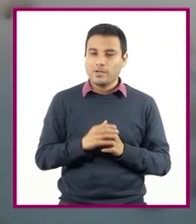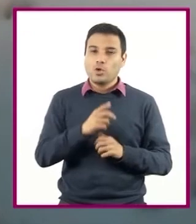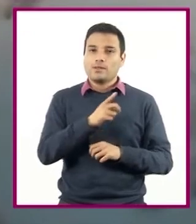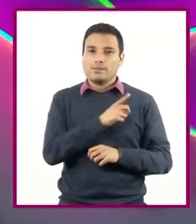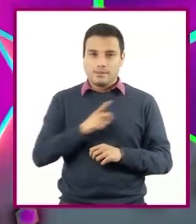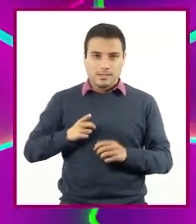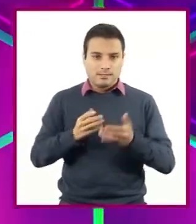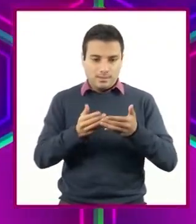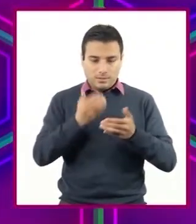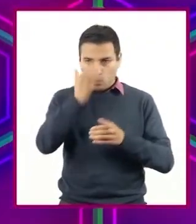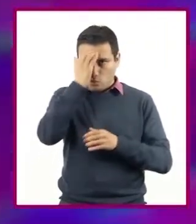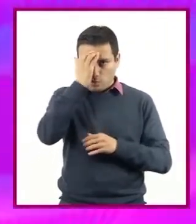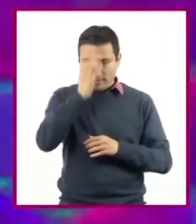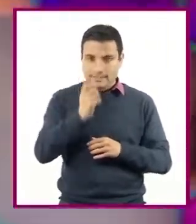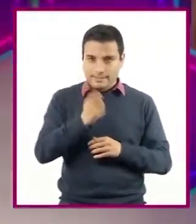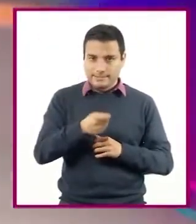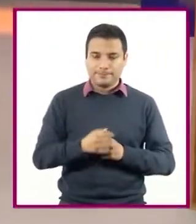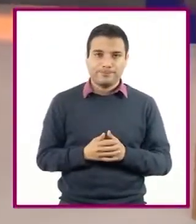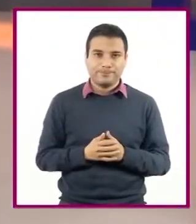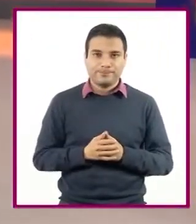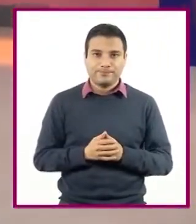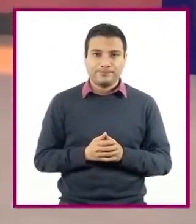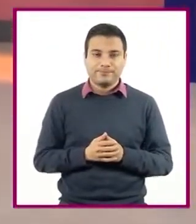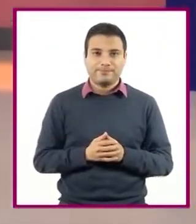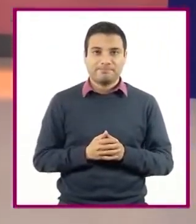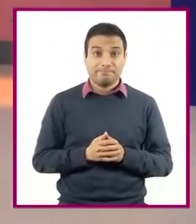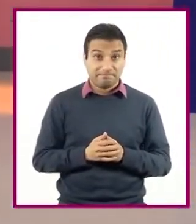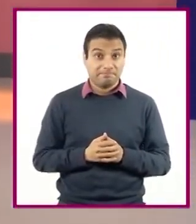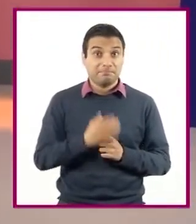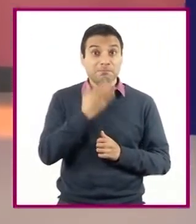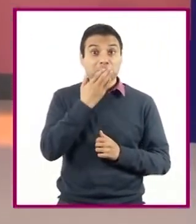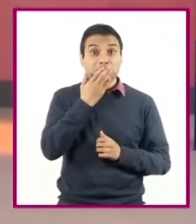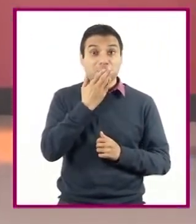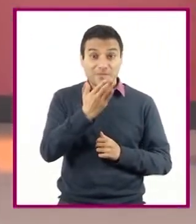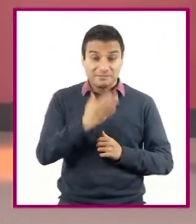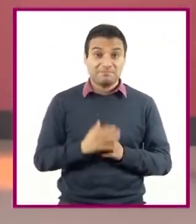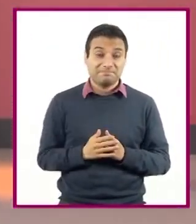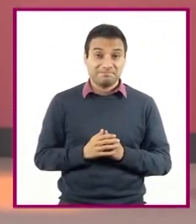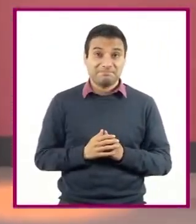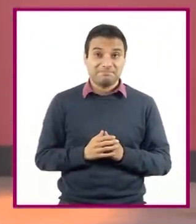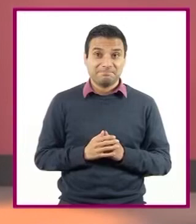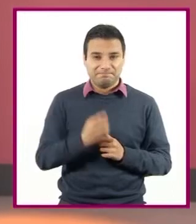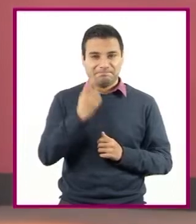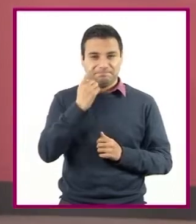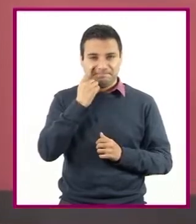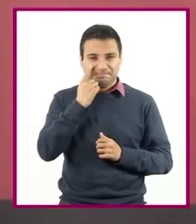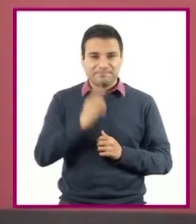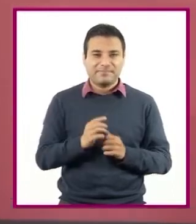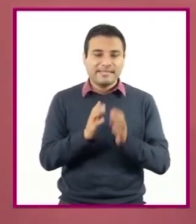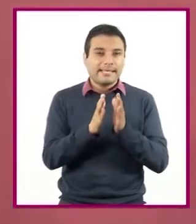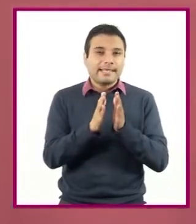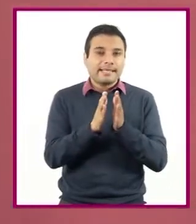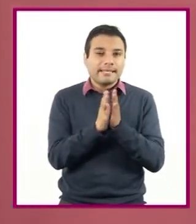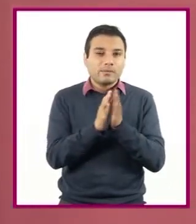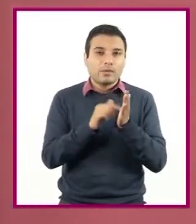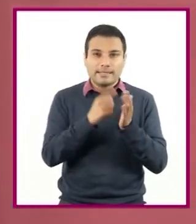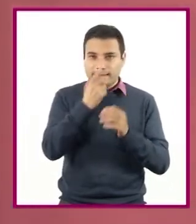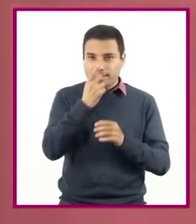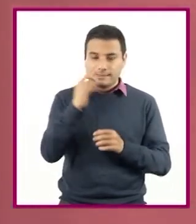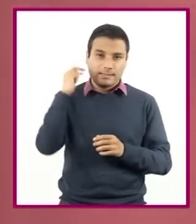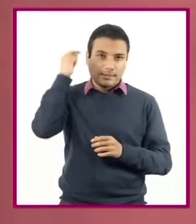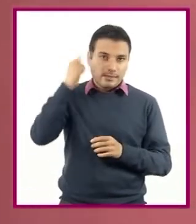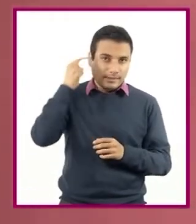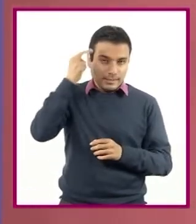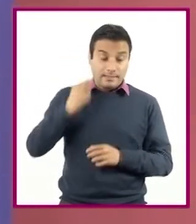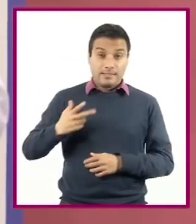significado original. Pues no muy lejana, Luna. El argumento original establece que el rey de Dinamarca, padre